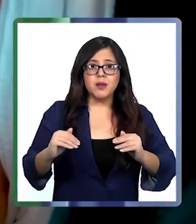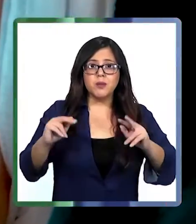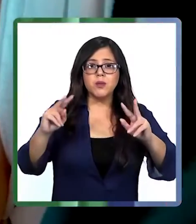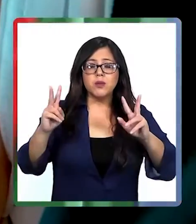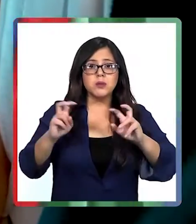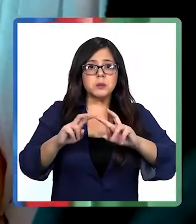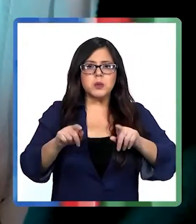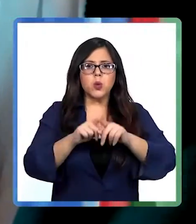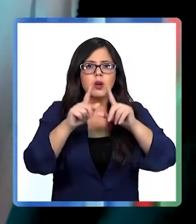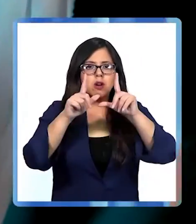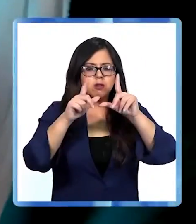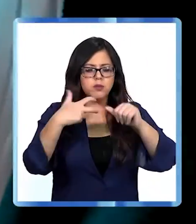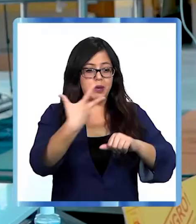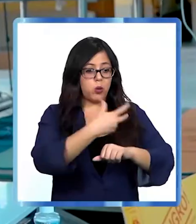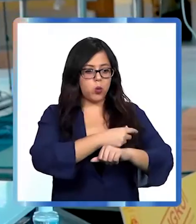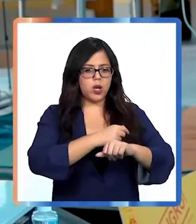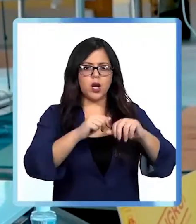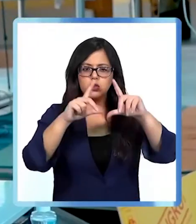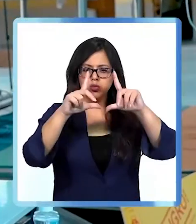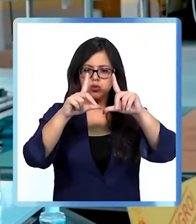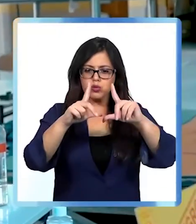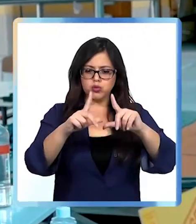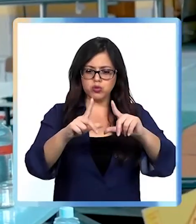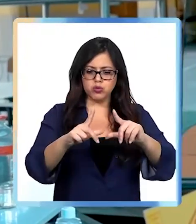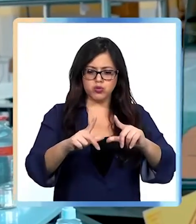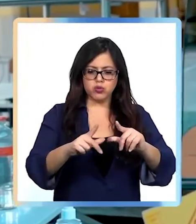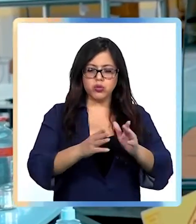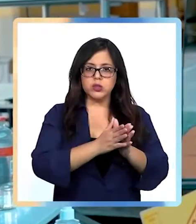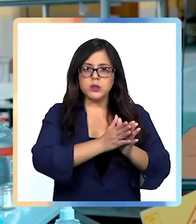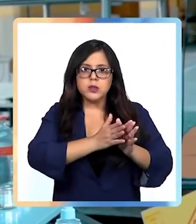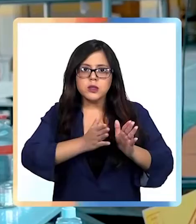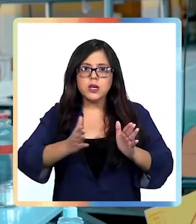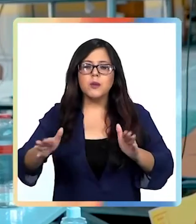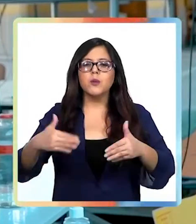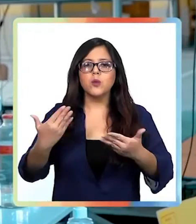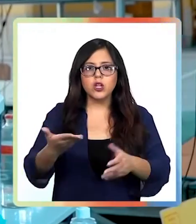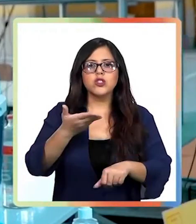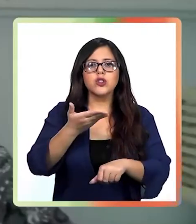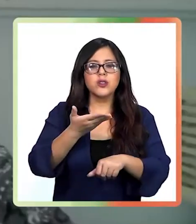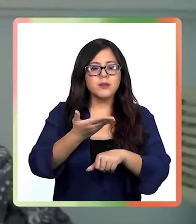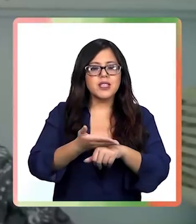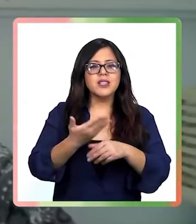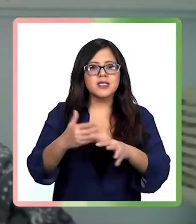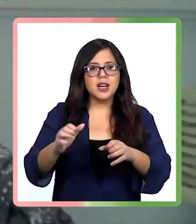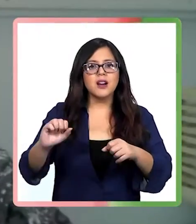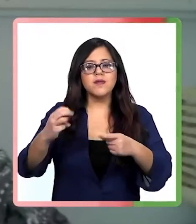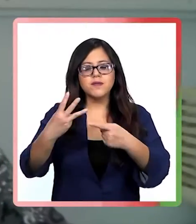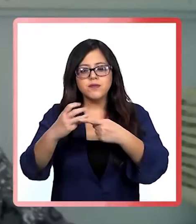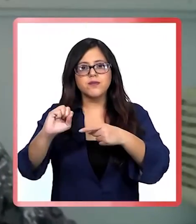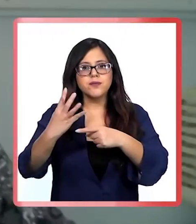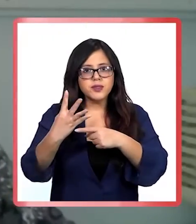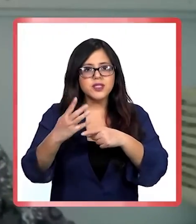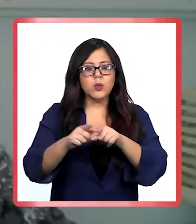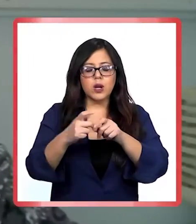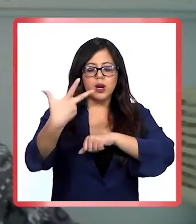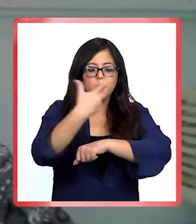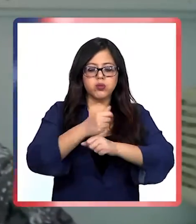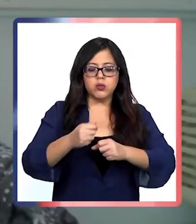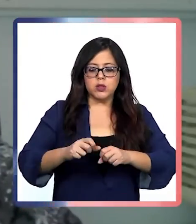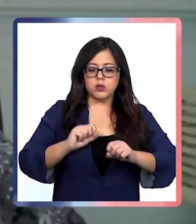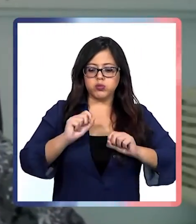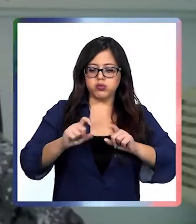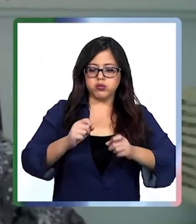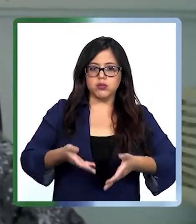infección silvestre, va disminuyendo en el tiempo. Y lo que tenemos que hacer entonces es nuevos refuerzos para que volvamos a tener altos niveles de anticuerpos, por